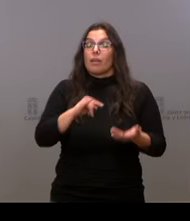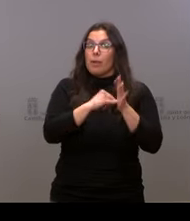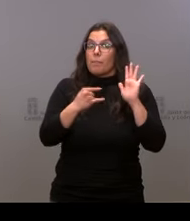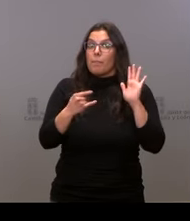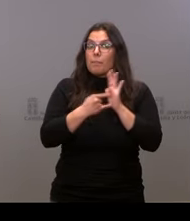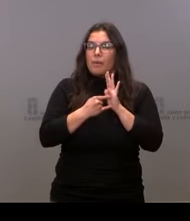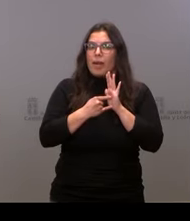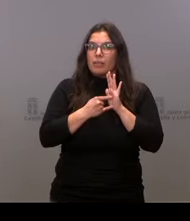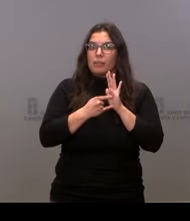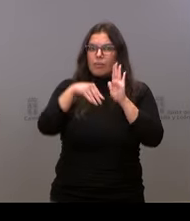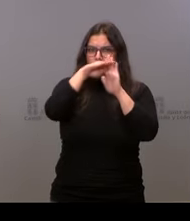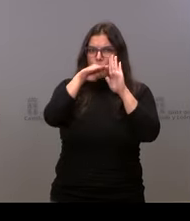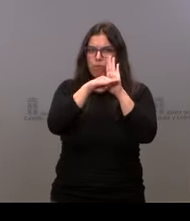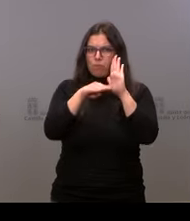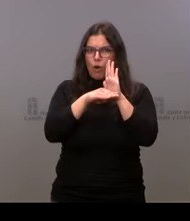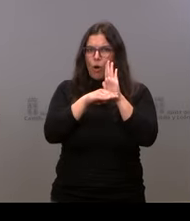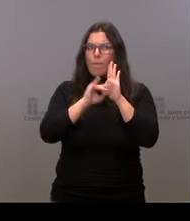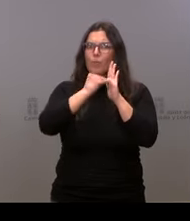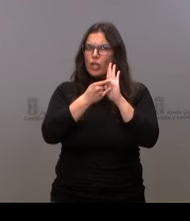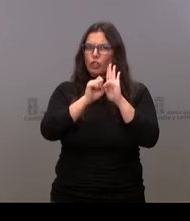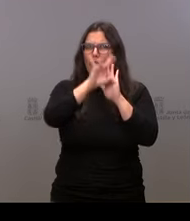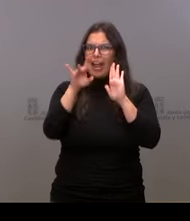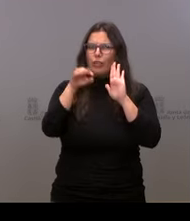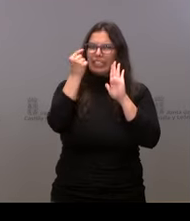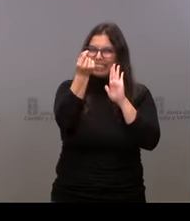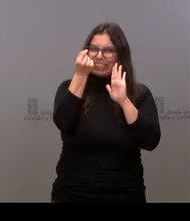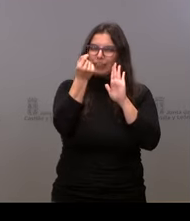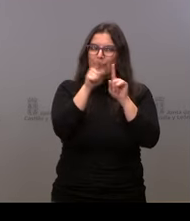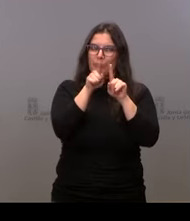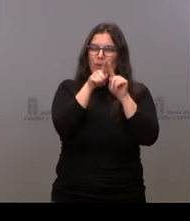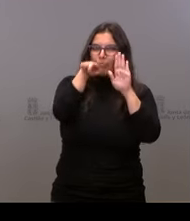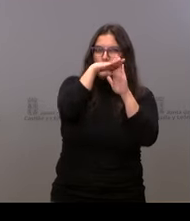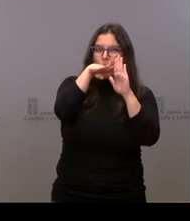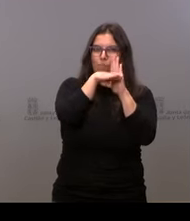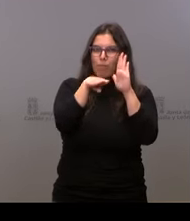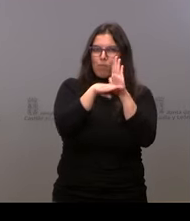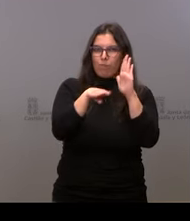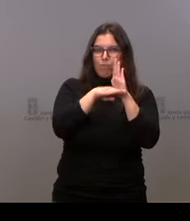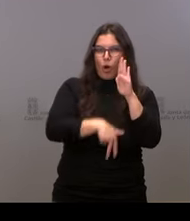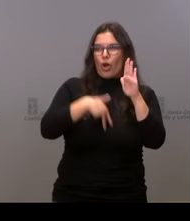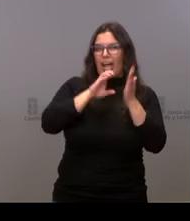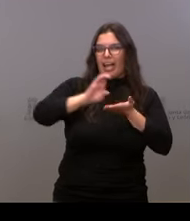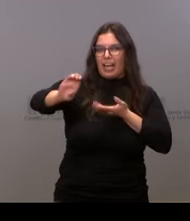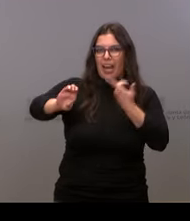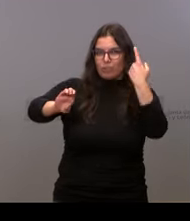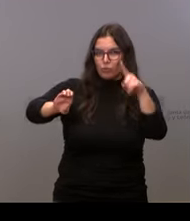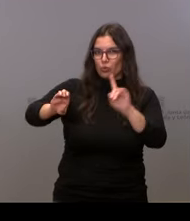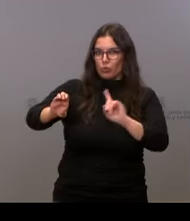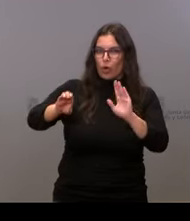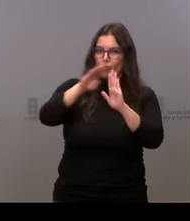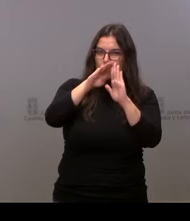unos proyectos claros concretos determinados ha habido un diálogo y un consenso